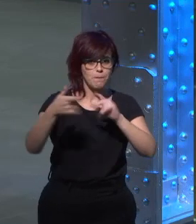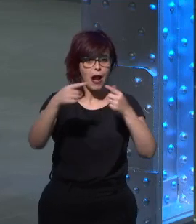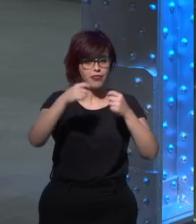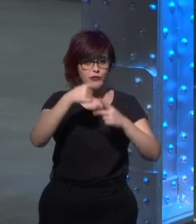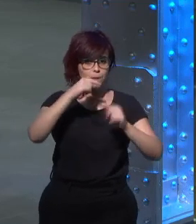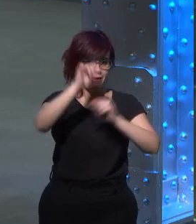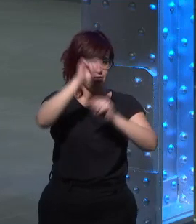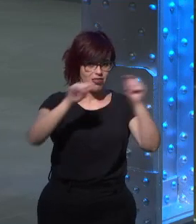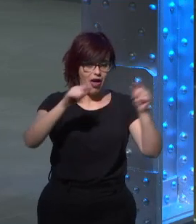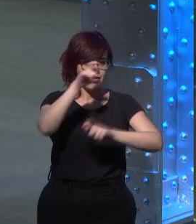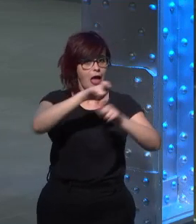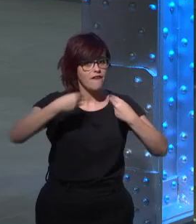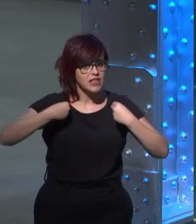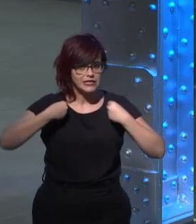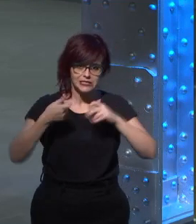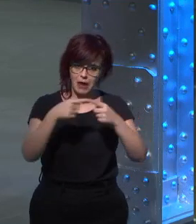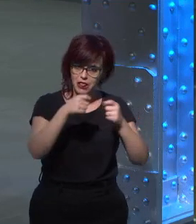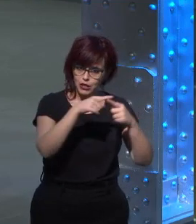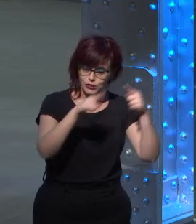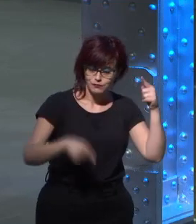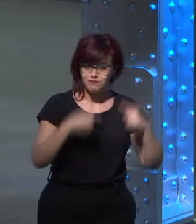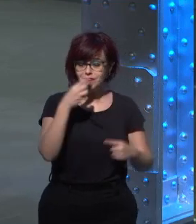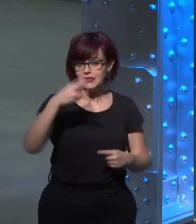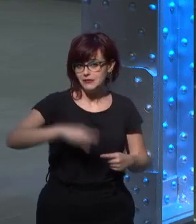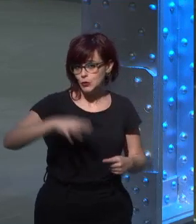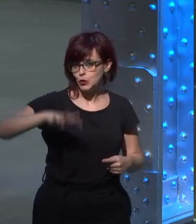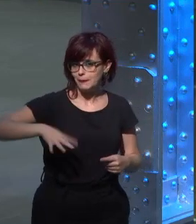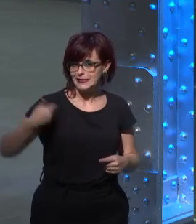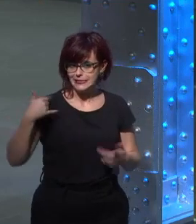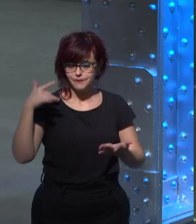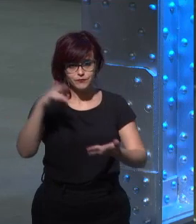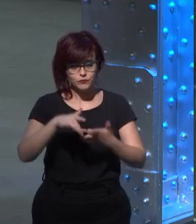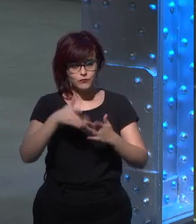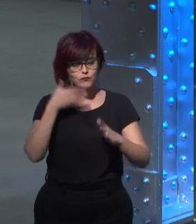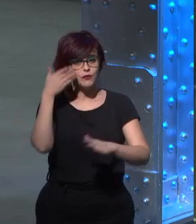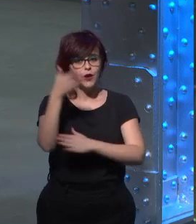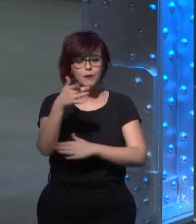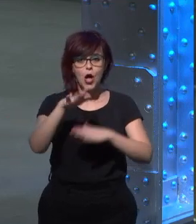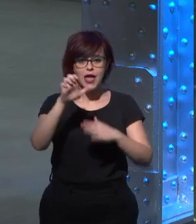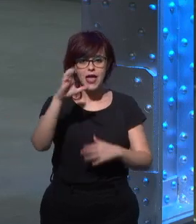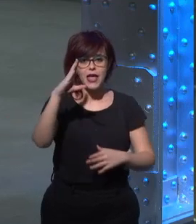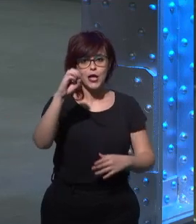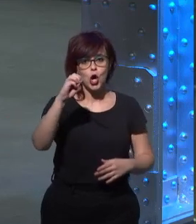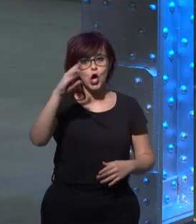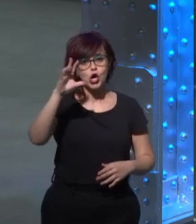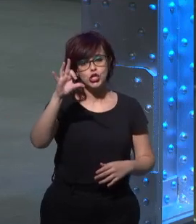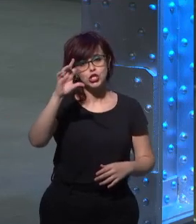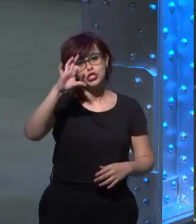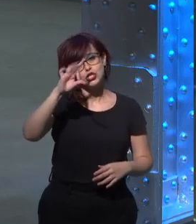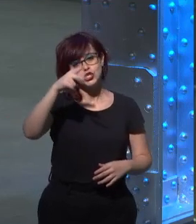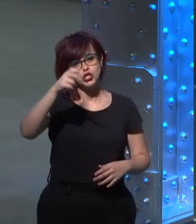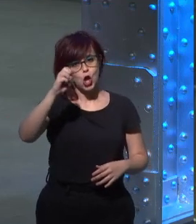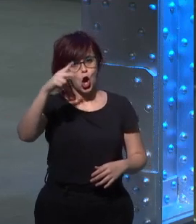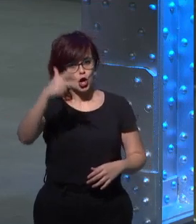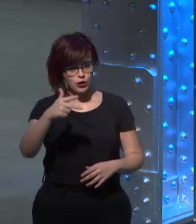tamaño en el entorno mundial. Hace apenas 4 meses, os cuento una anécdota, yo estaba en el ECOSOC de la ONU, representando a